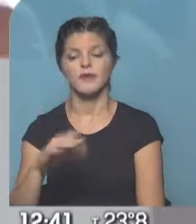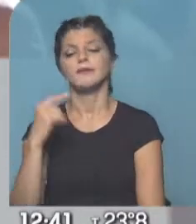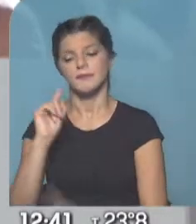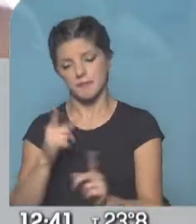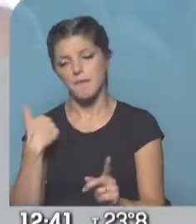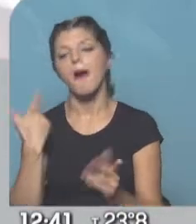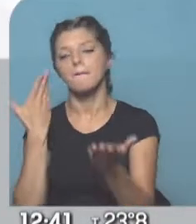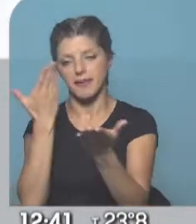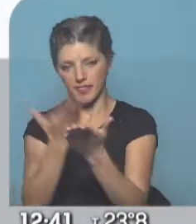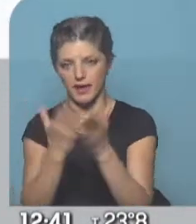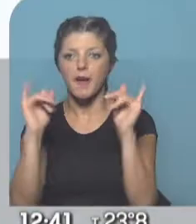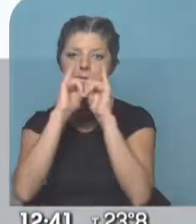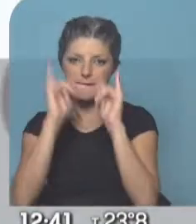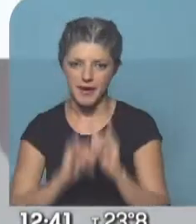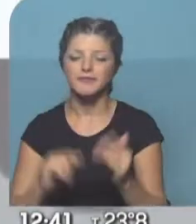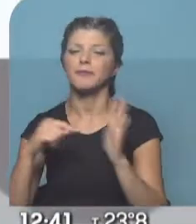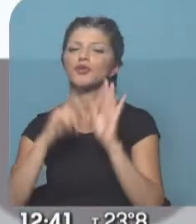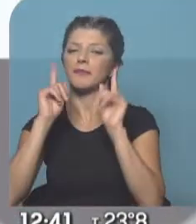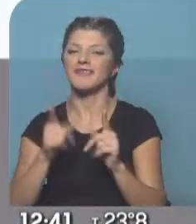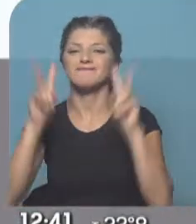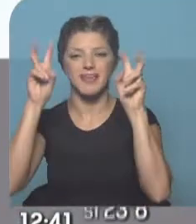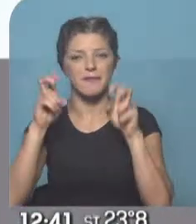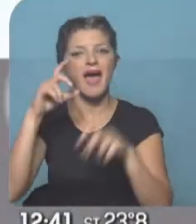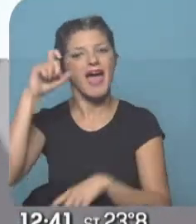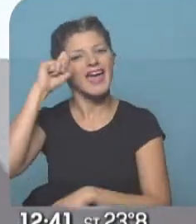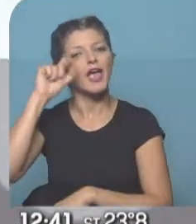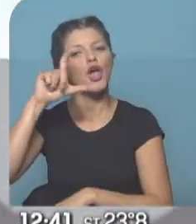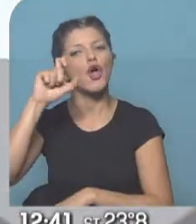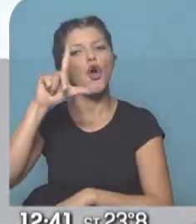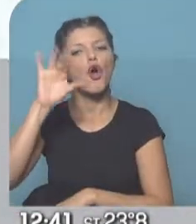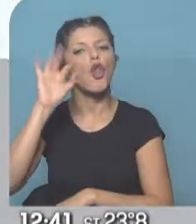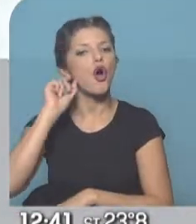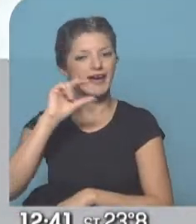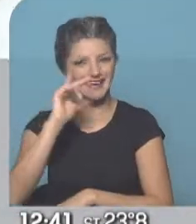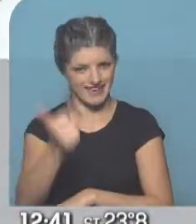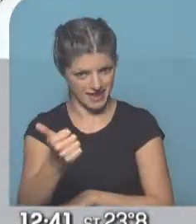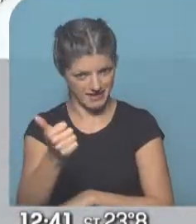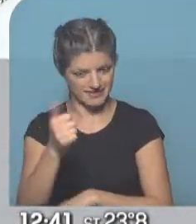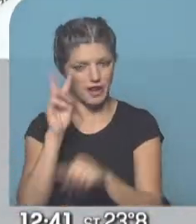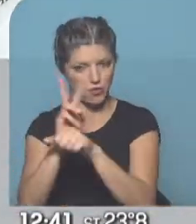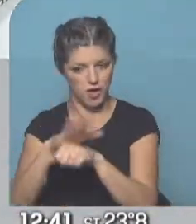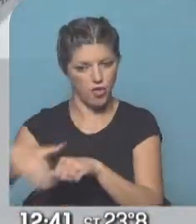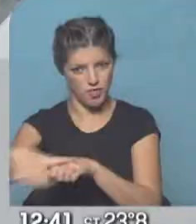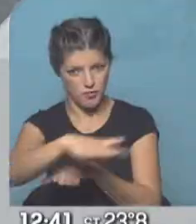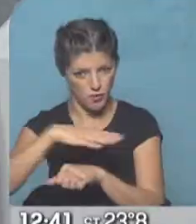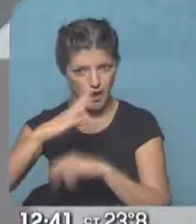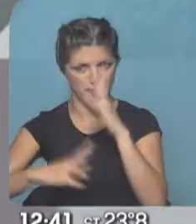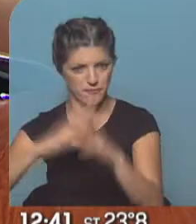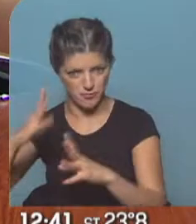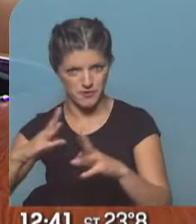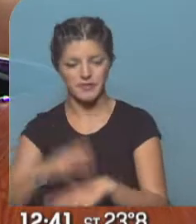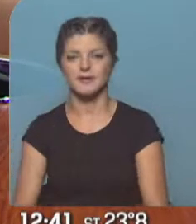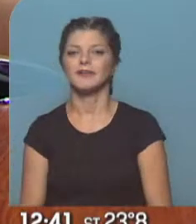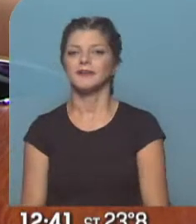vez por la paz y sobre todo por el tema ecológico, aprovechando que va a ser la ciudad más hacia el